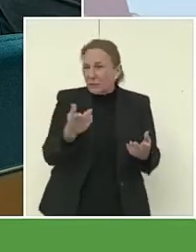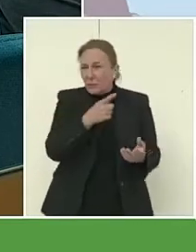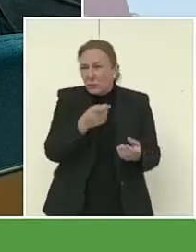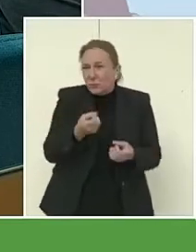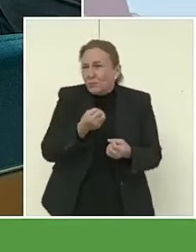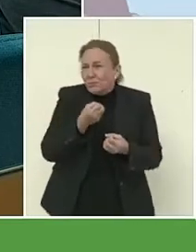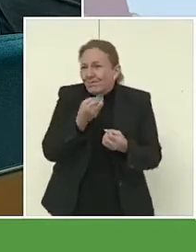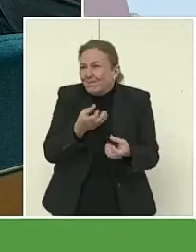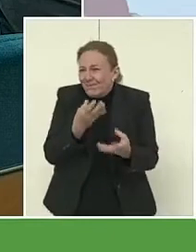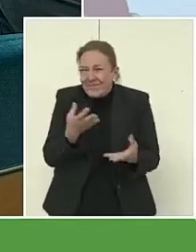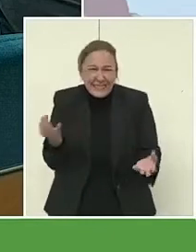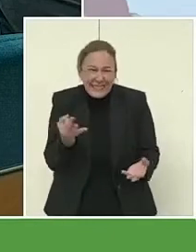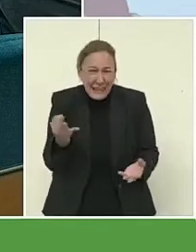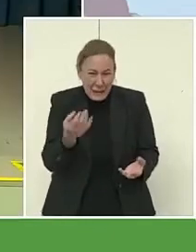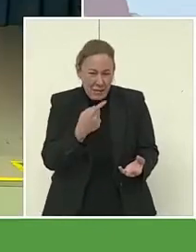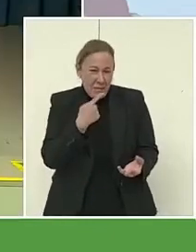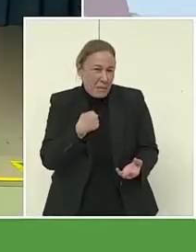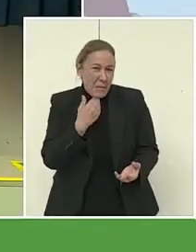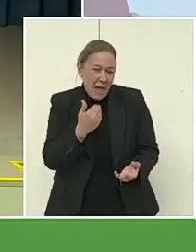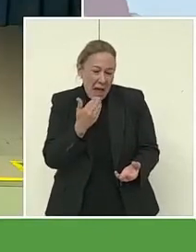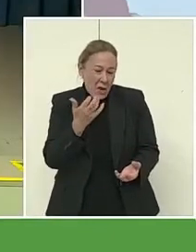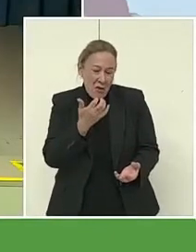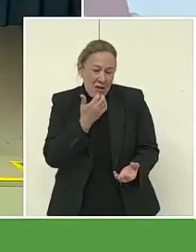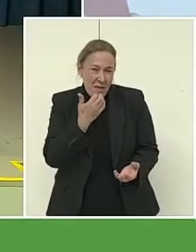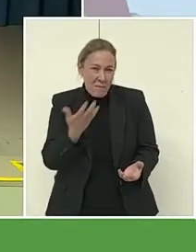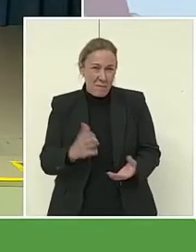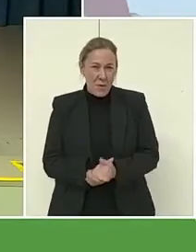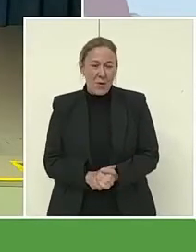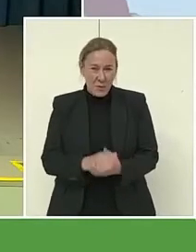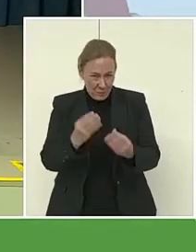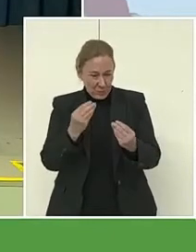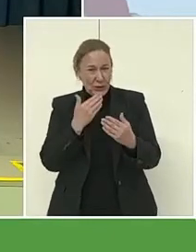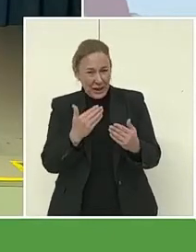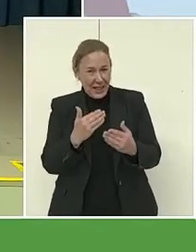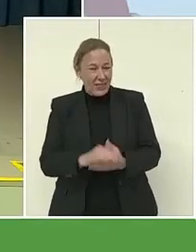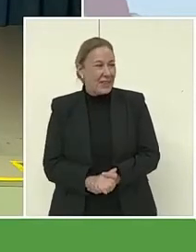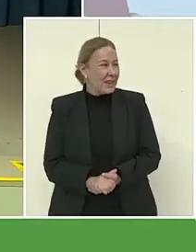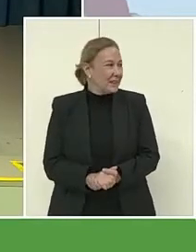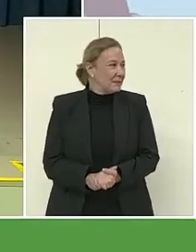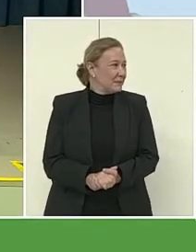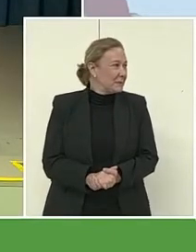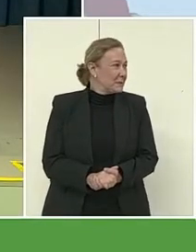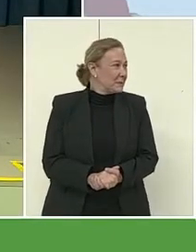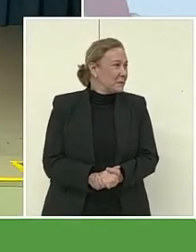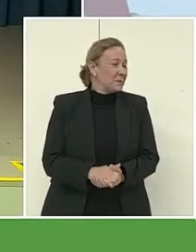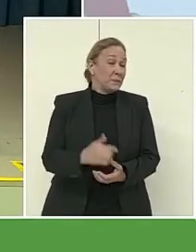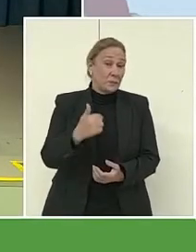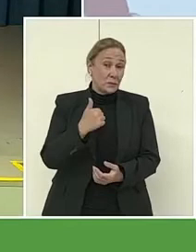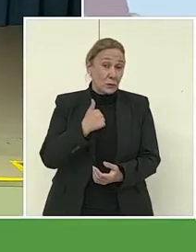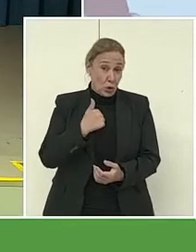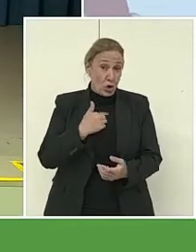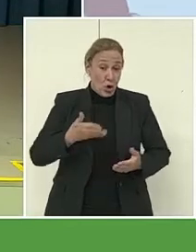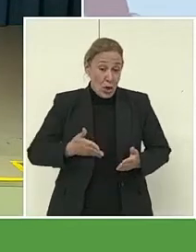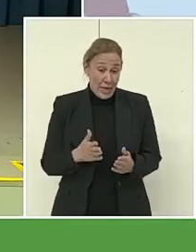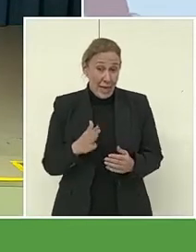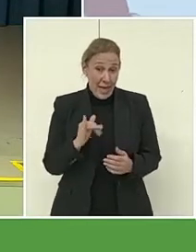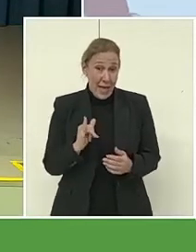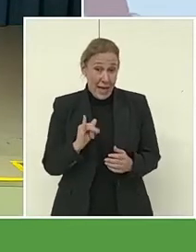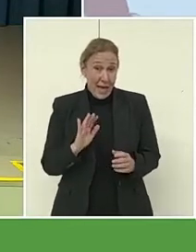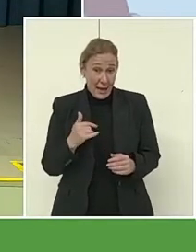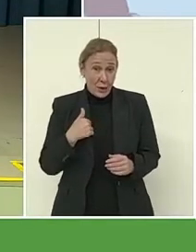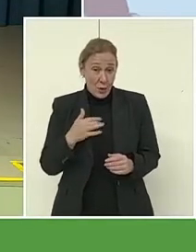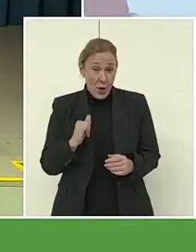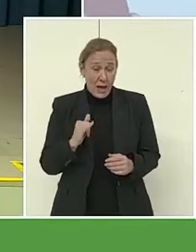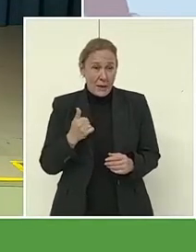argumentos de primera mano de vosotras. Muchas gracias. Bueno, yo que tengo hija además, ¿vale? Si quiere empezó por